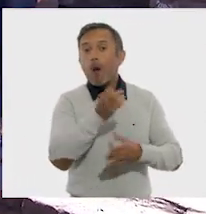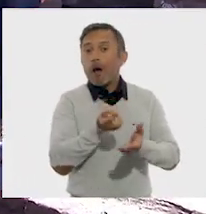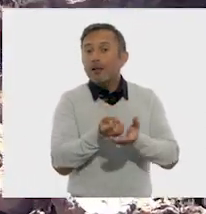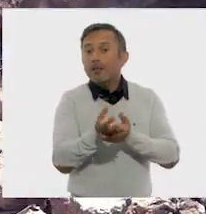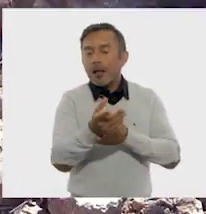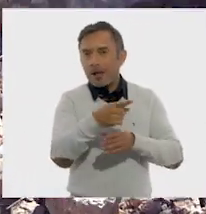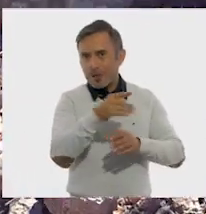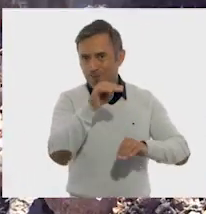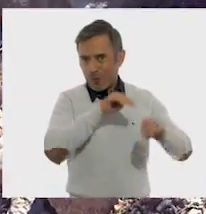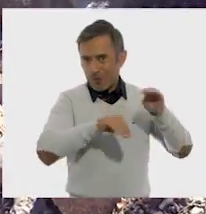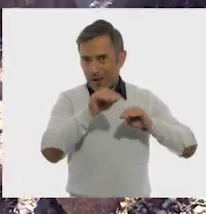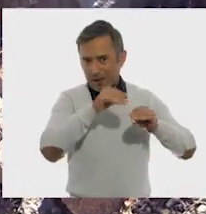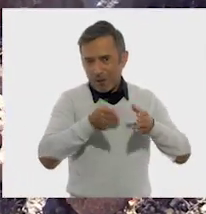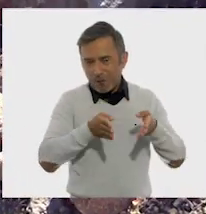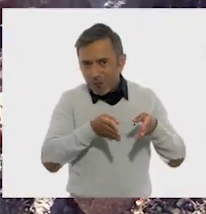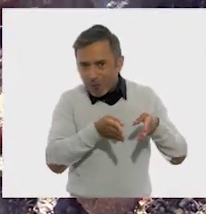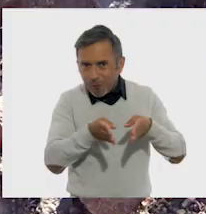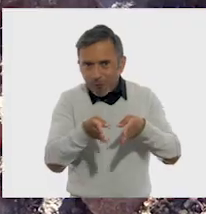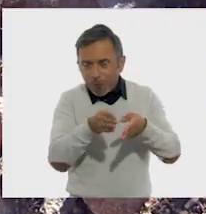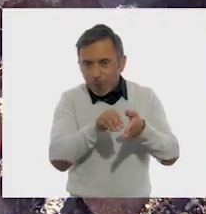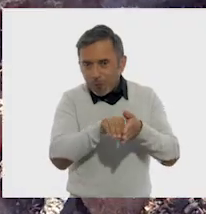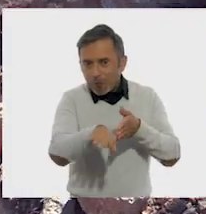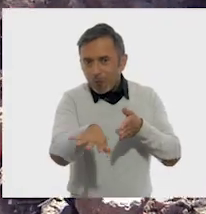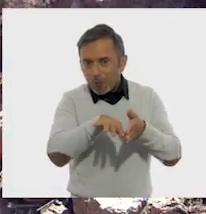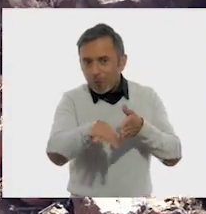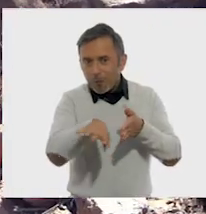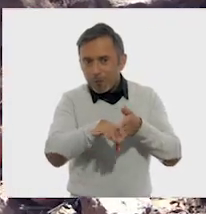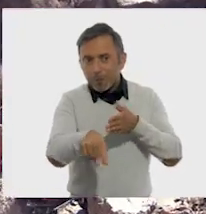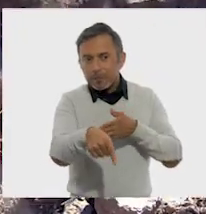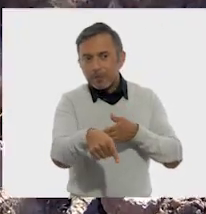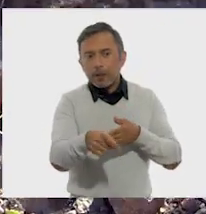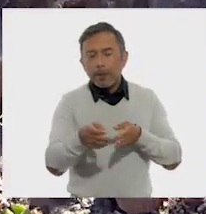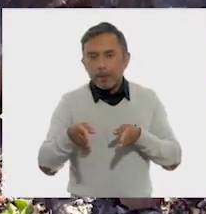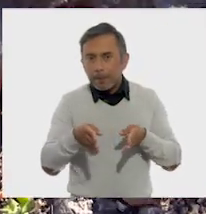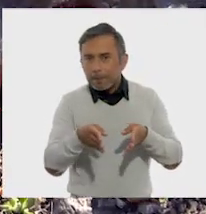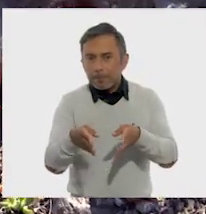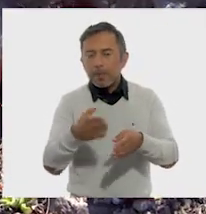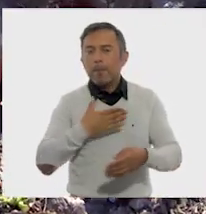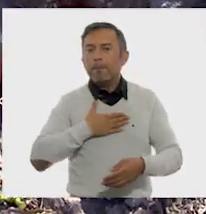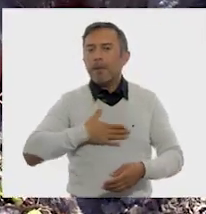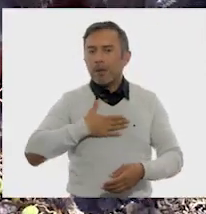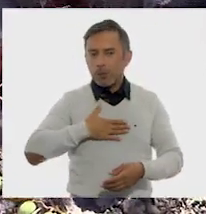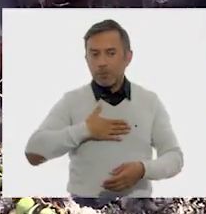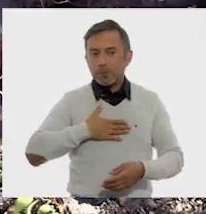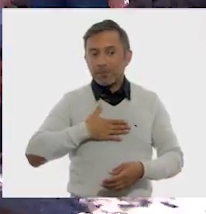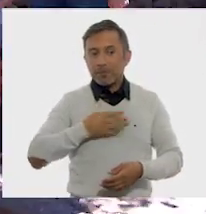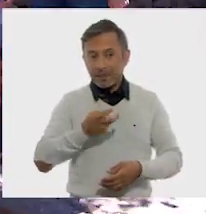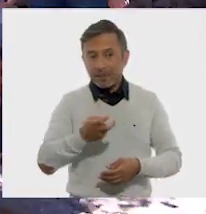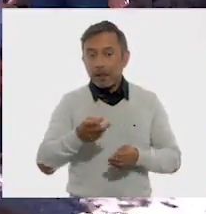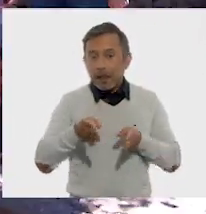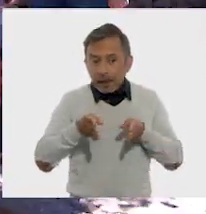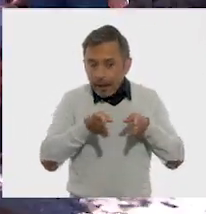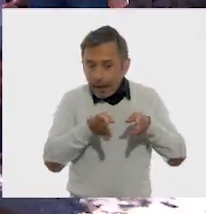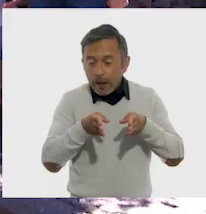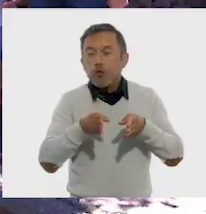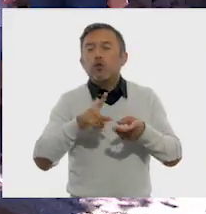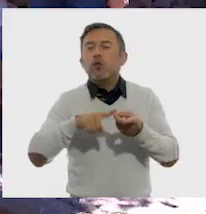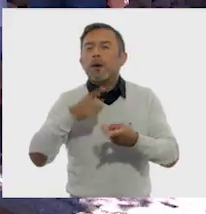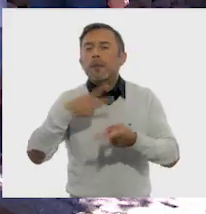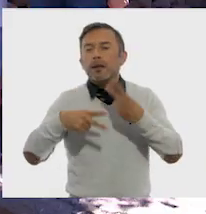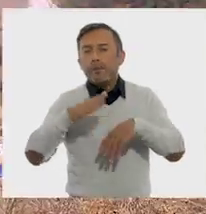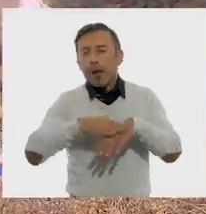del cerro, pero este canal proviene de lo que es la poza de la reina o el baño de la reina. Entonces estos canales venían desde arriba,